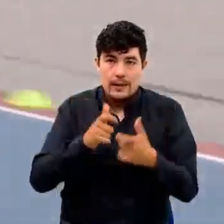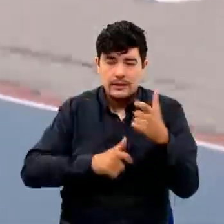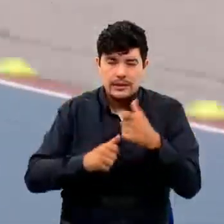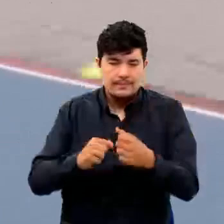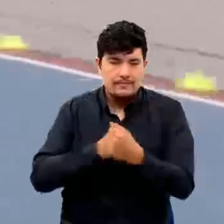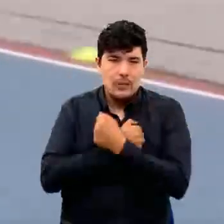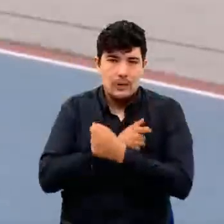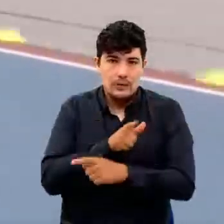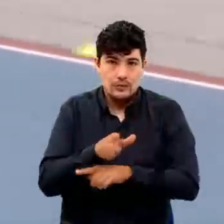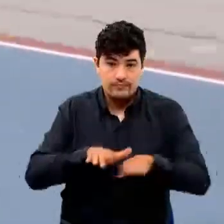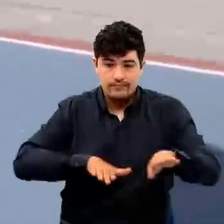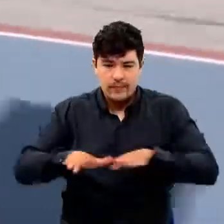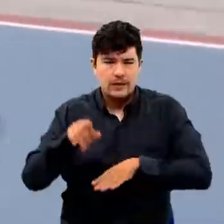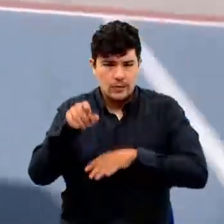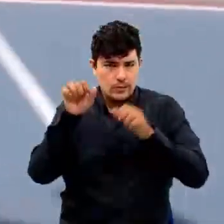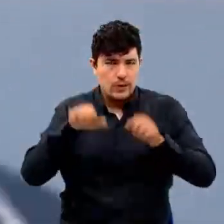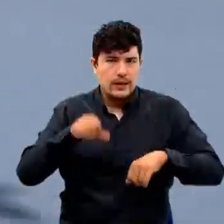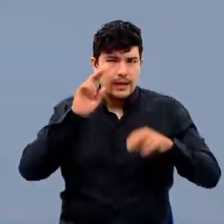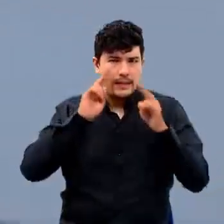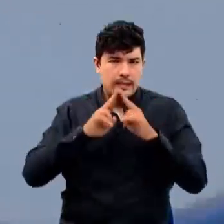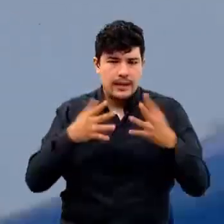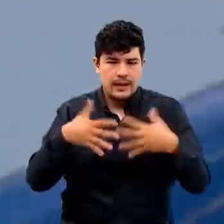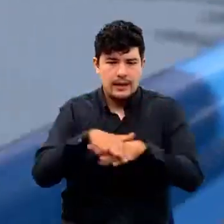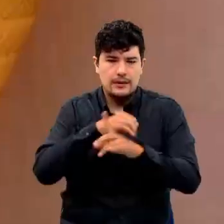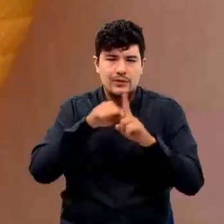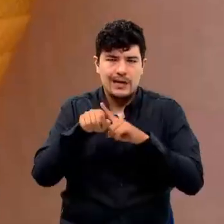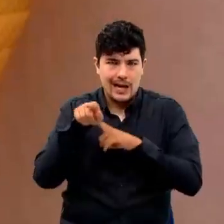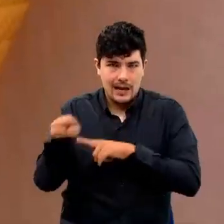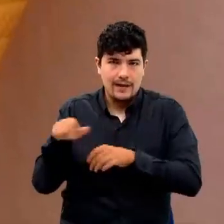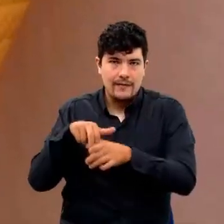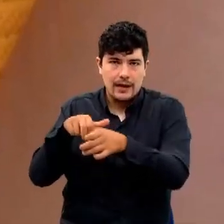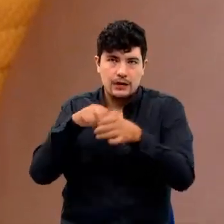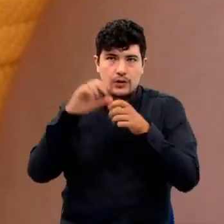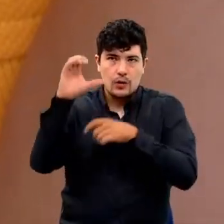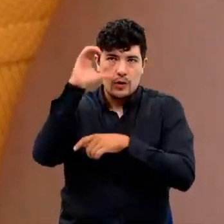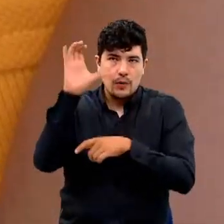pueden seguir cada competencia a través de las redes sociales de la Federación Colombiana de este deporte.